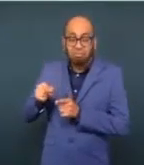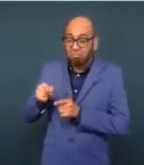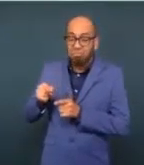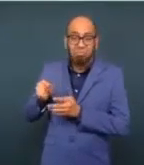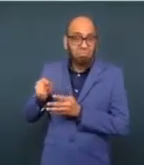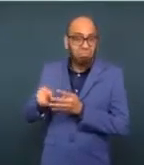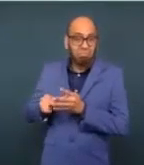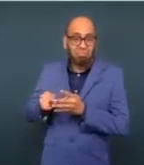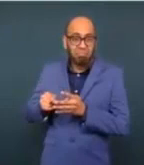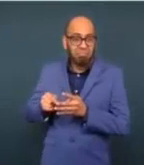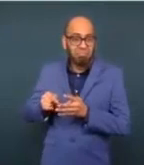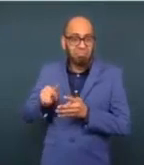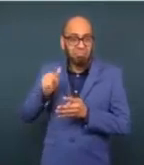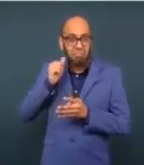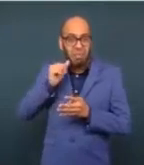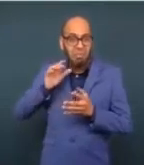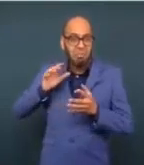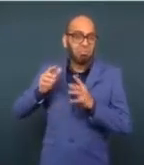iracunda,